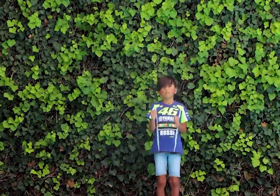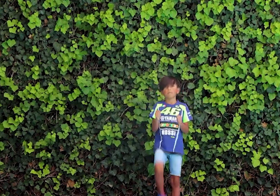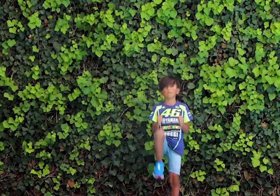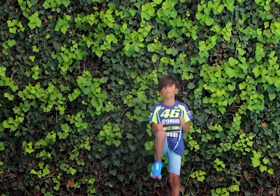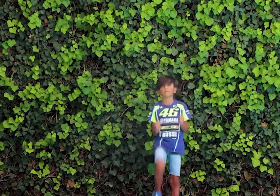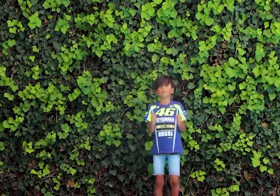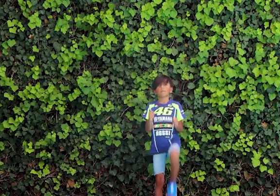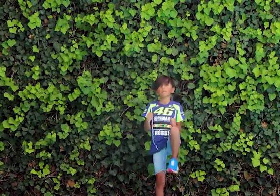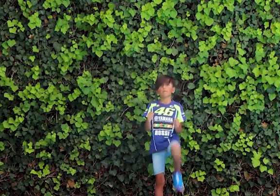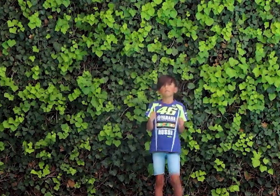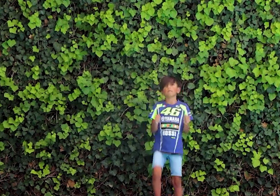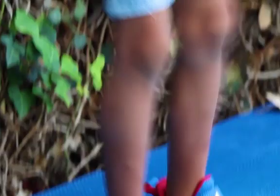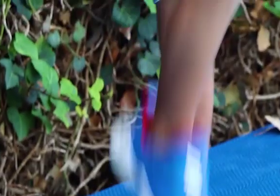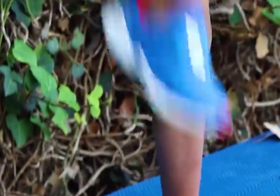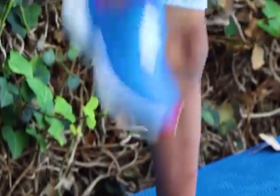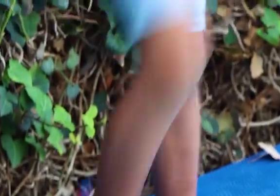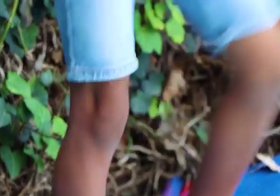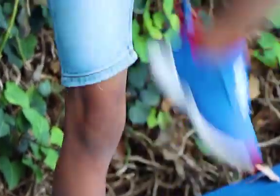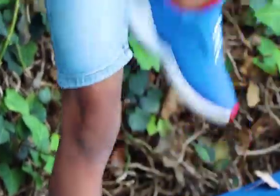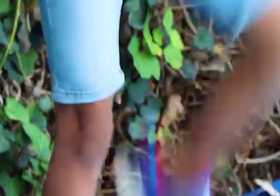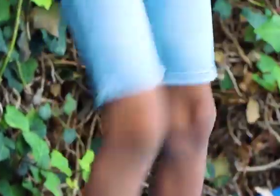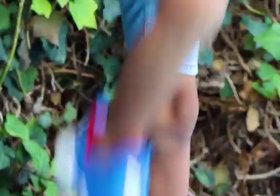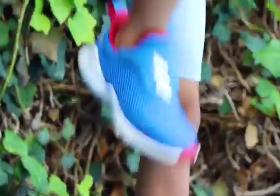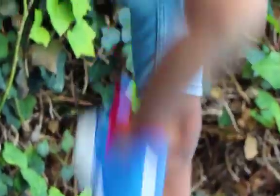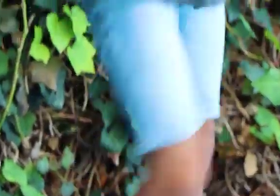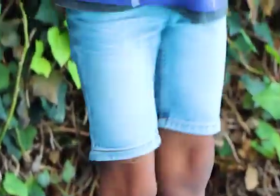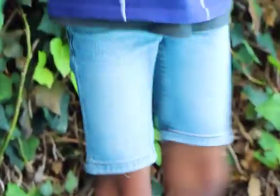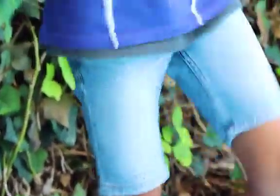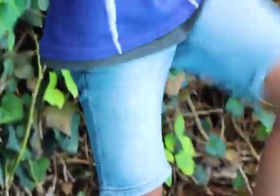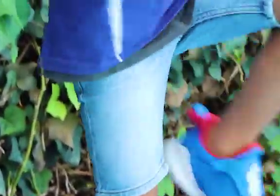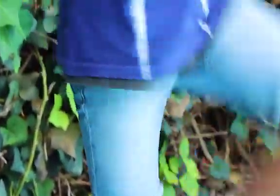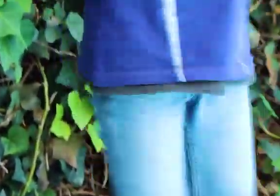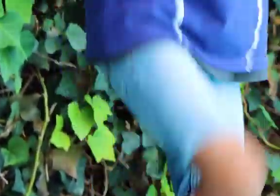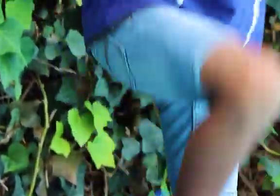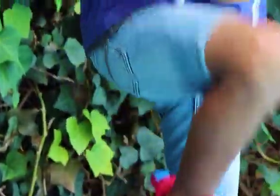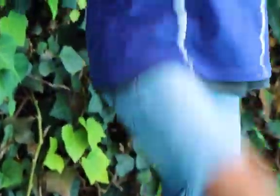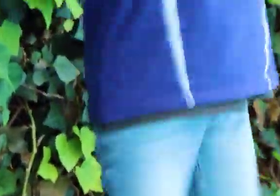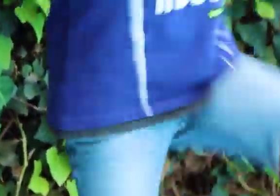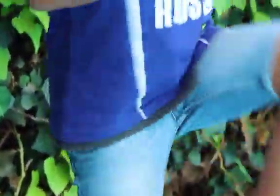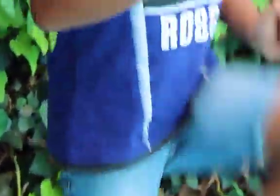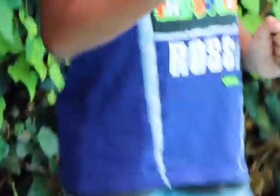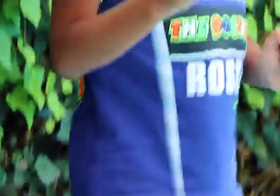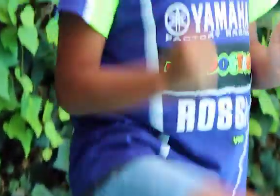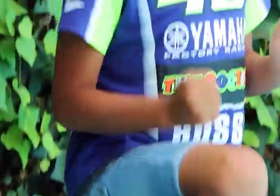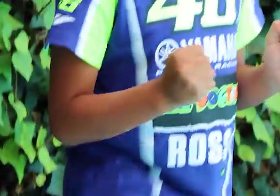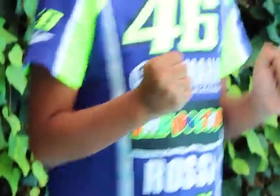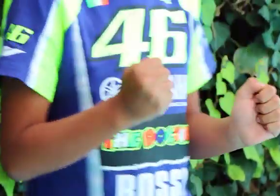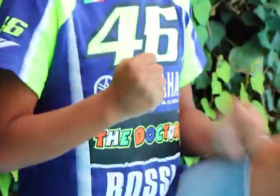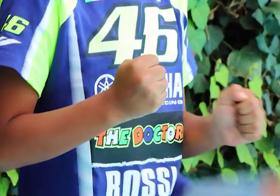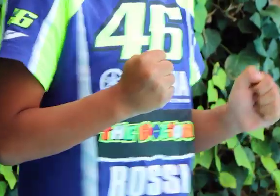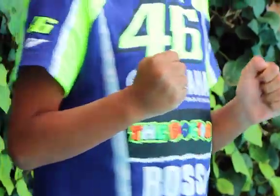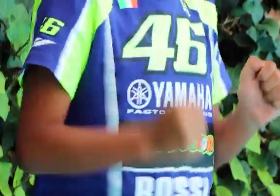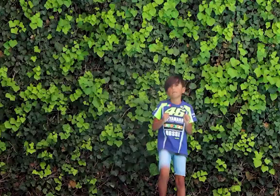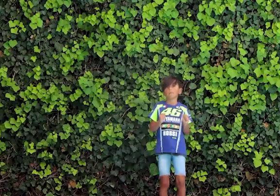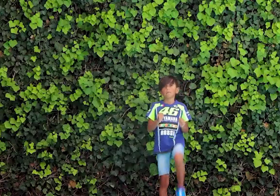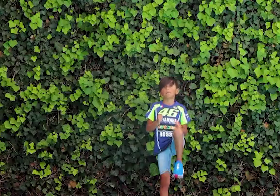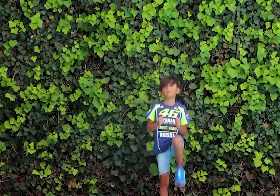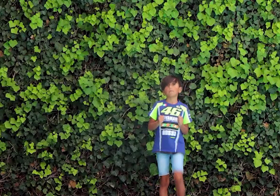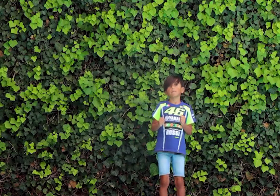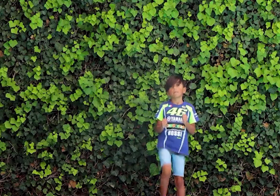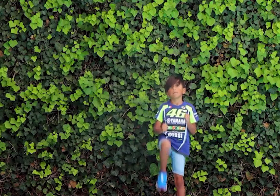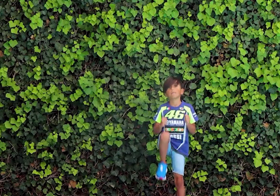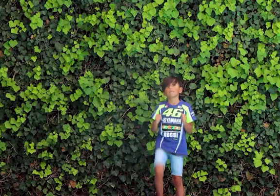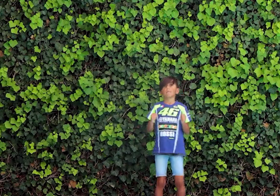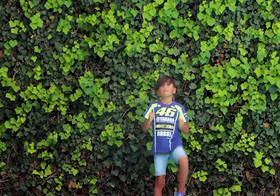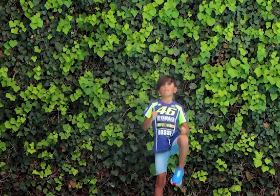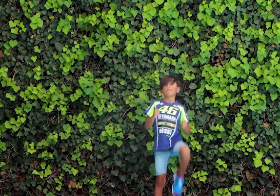controlen su movimiento, muy bien. Respira, arriba rodillas, arriba, que la